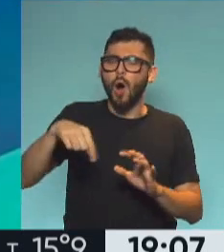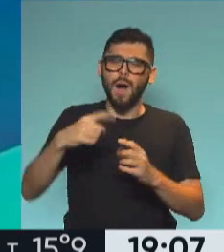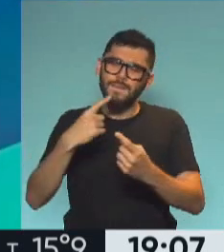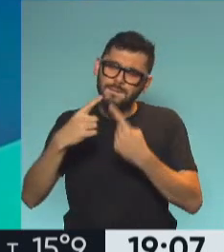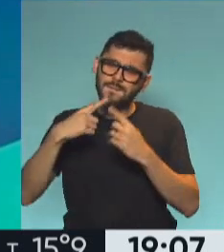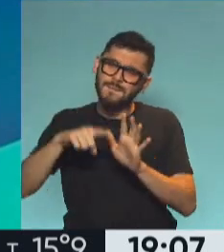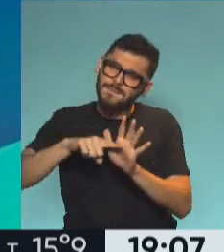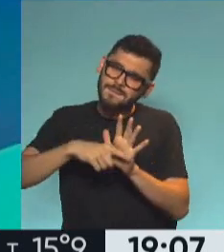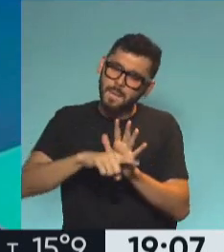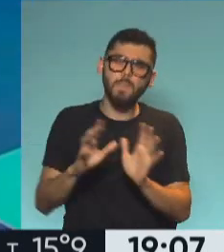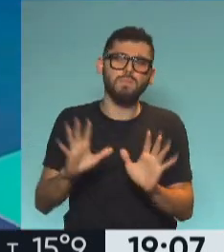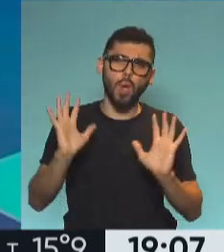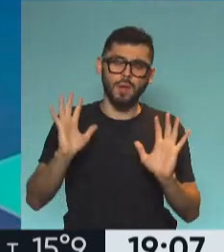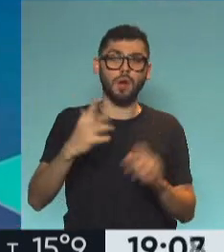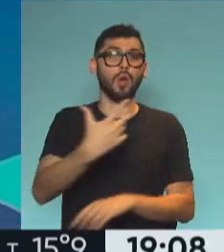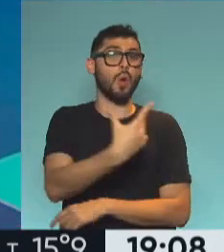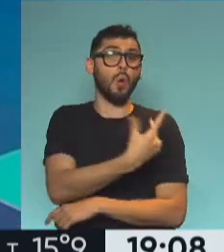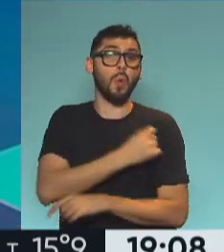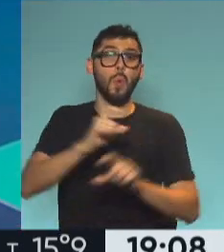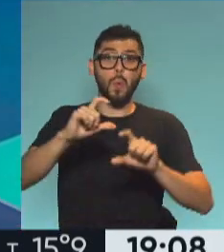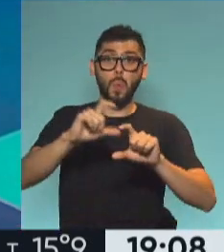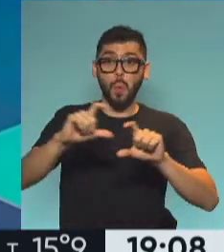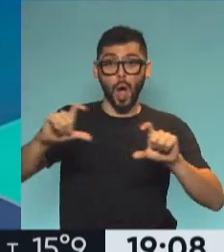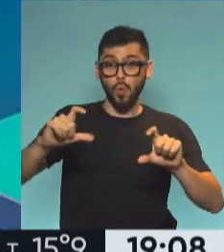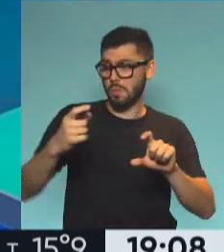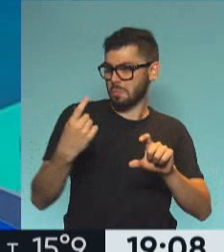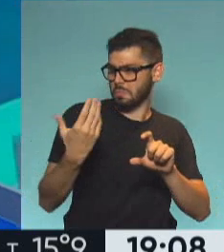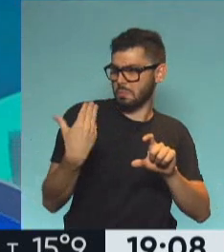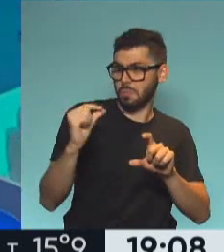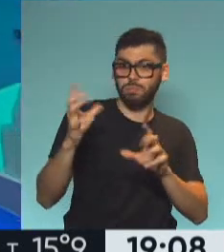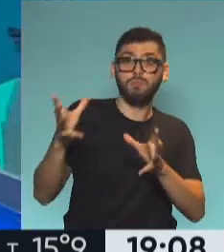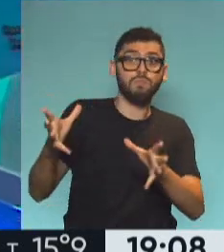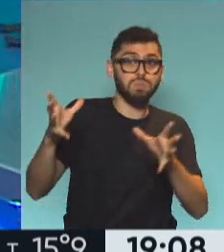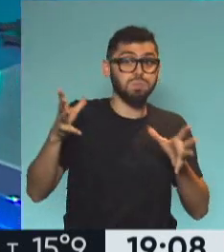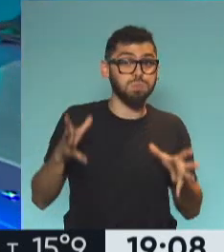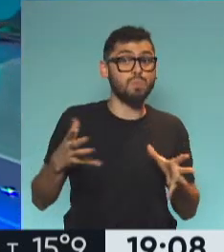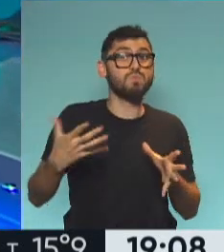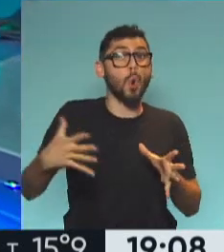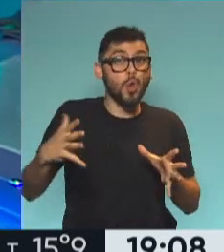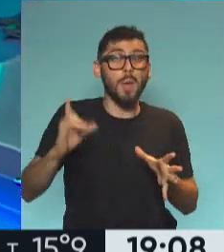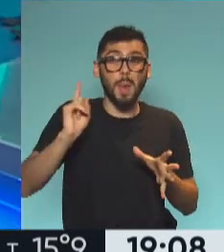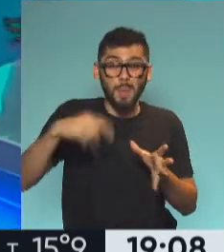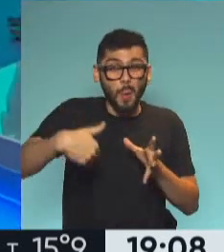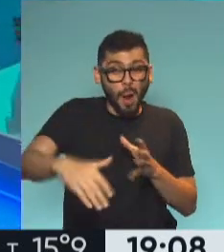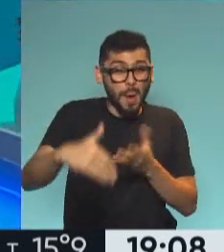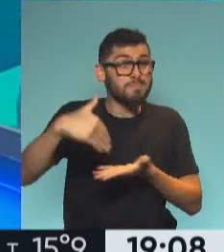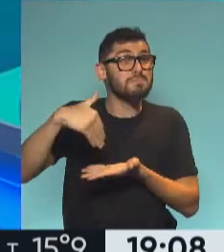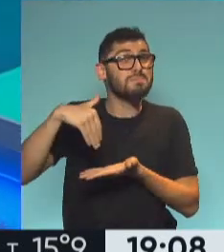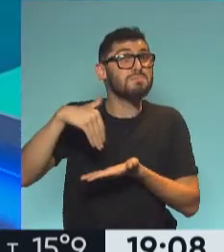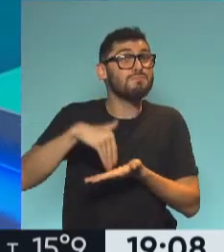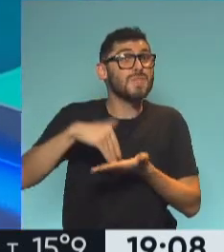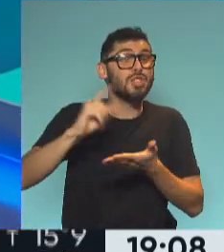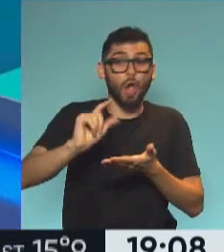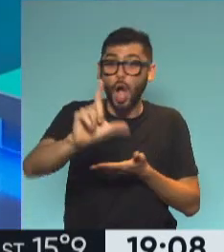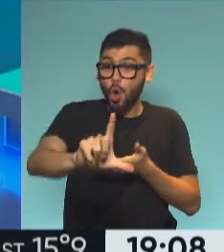una gran cantidad de vacunas recibidas en los últimos días y se esperan millones de vacunas para llegar